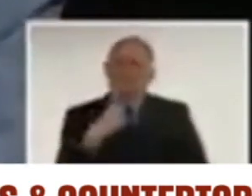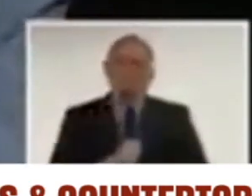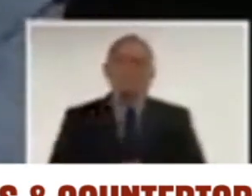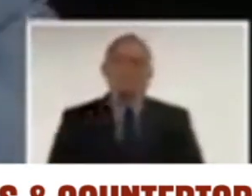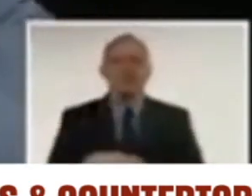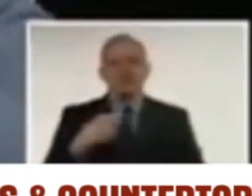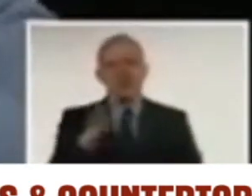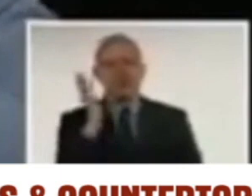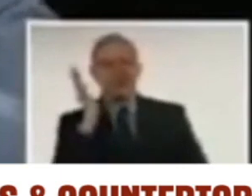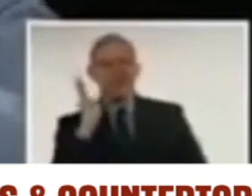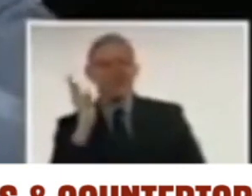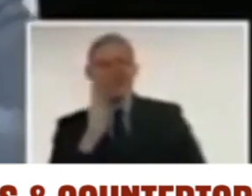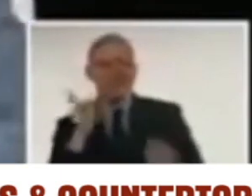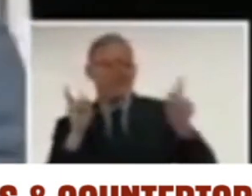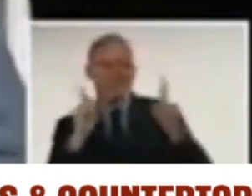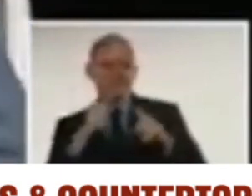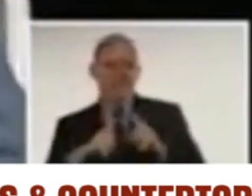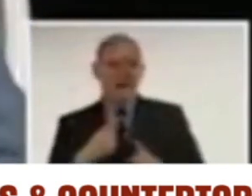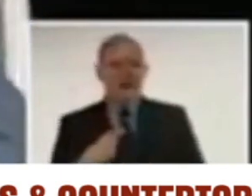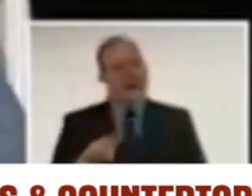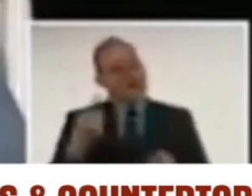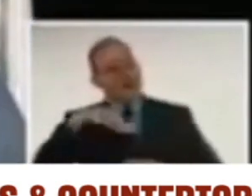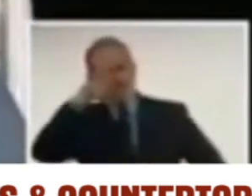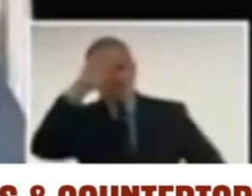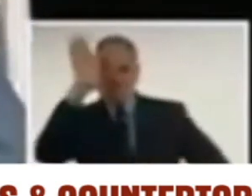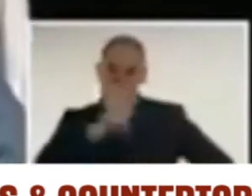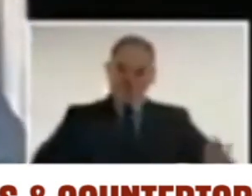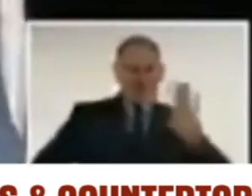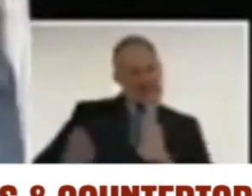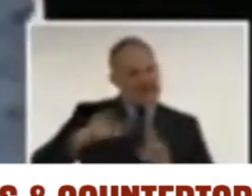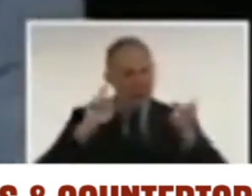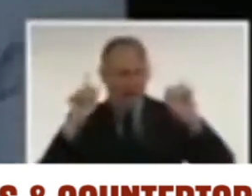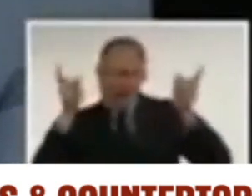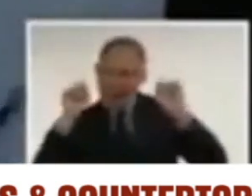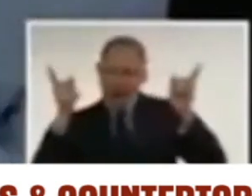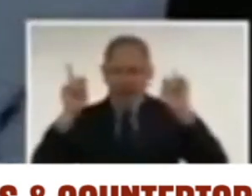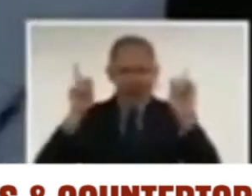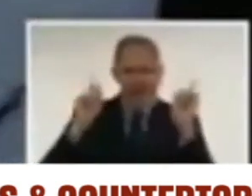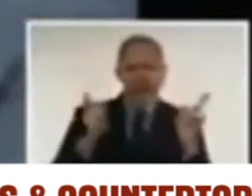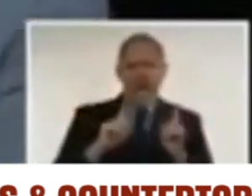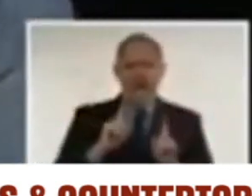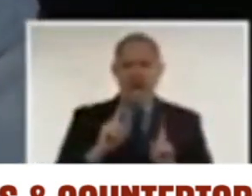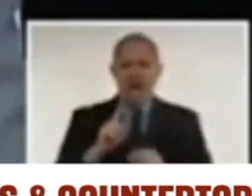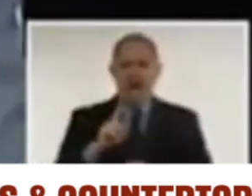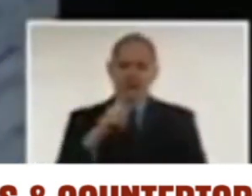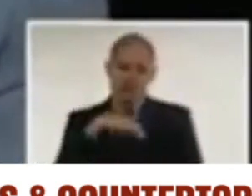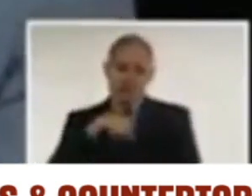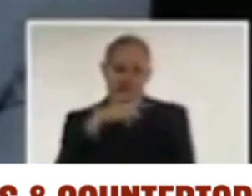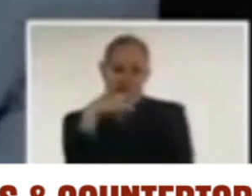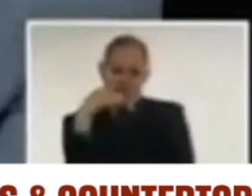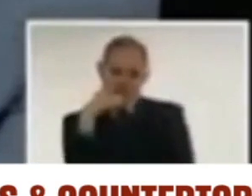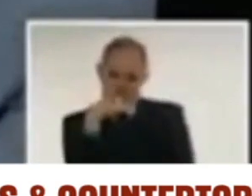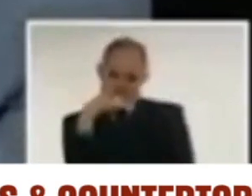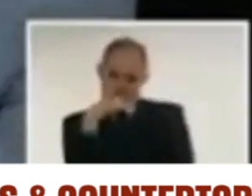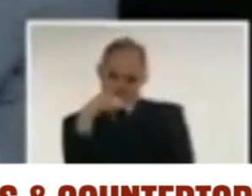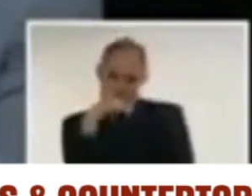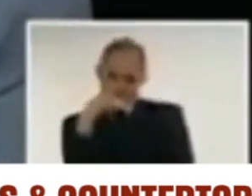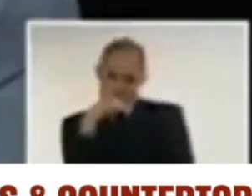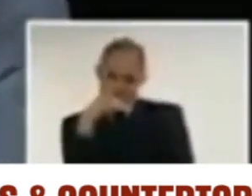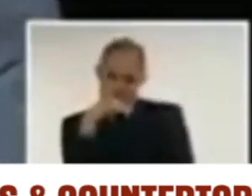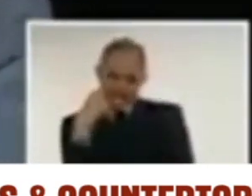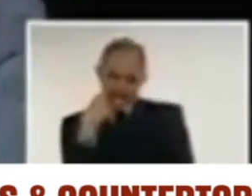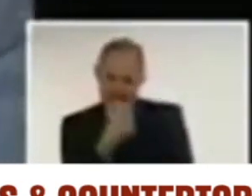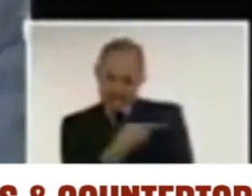la patria es algo que en muchas oportunidades conecta con lo inmóvil esa idea no es la que enamora no es la que enamora